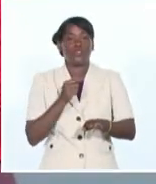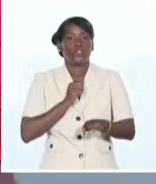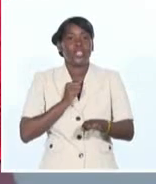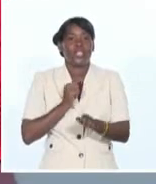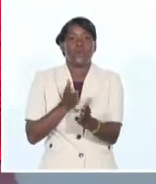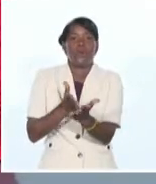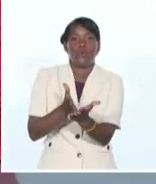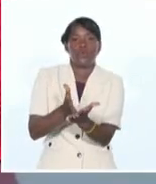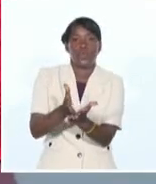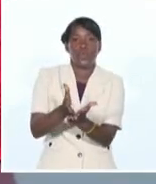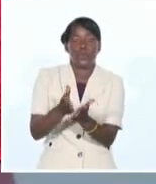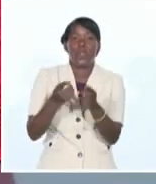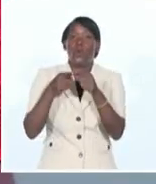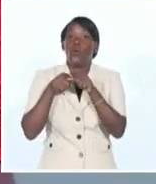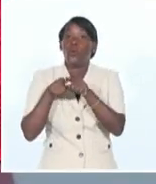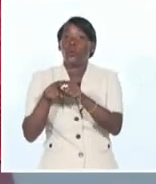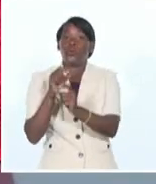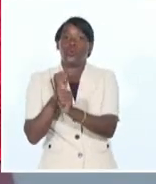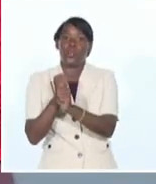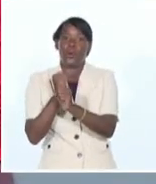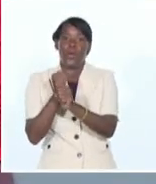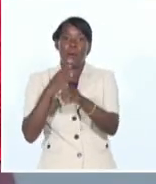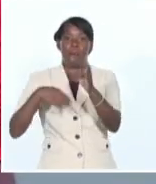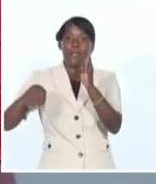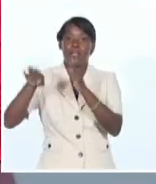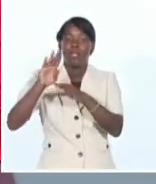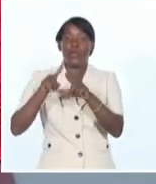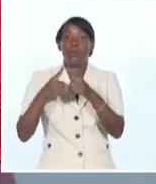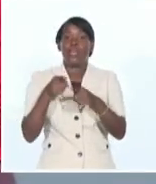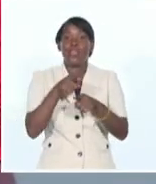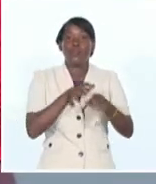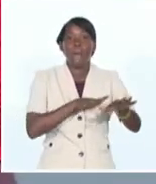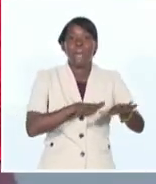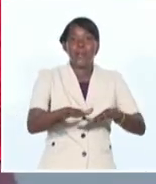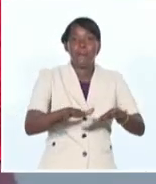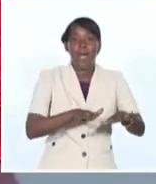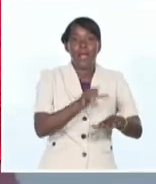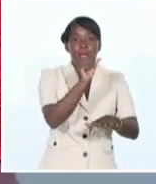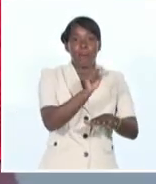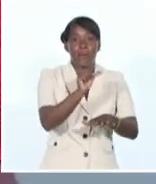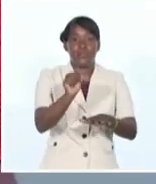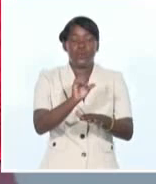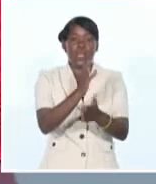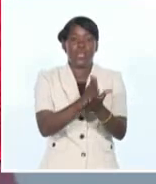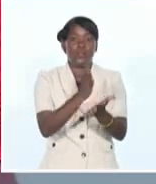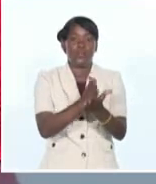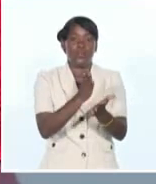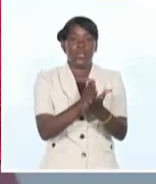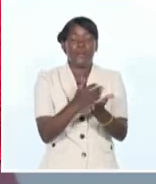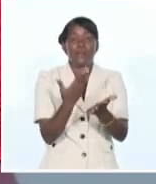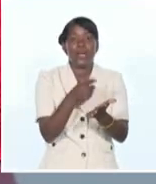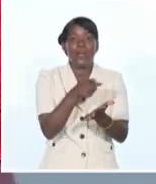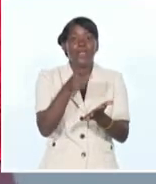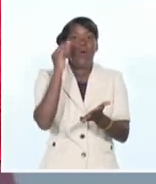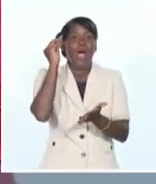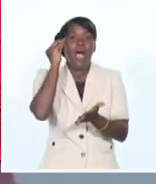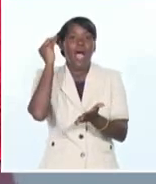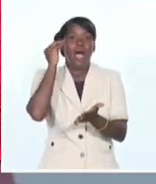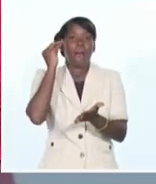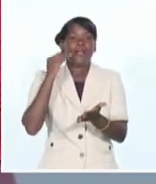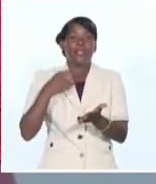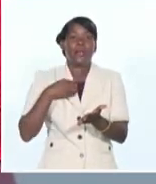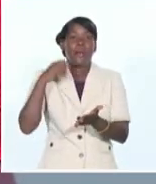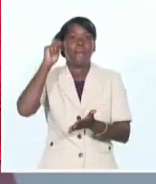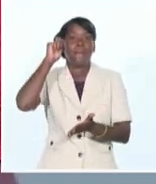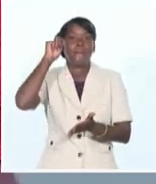nuestro ministerio, como parte de la formación de los estudiantes, de continuar con ese estilo de trabajo para acercar a los estudiantes y a la